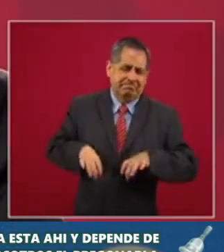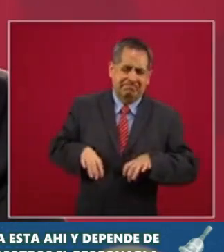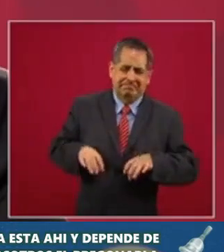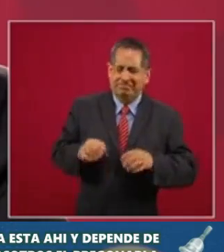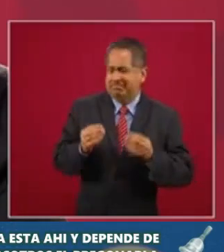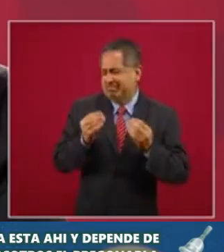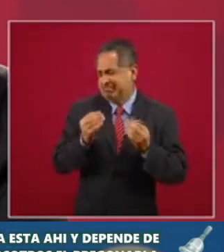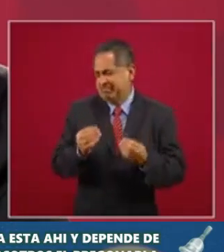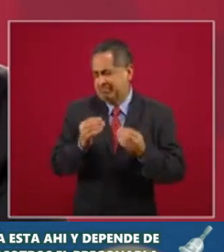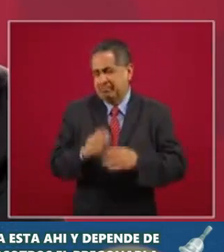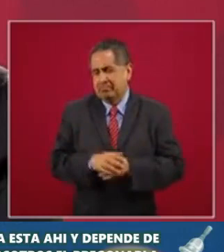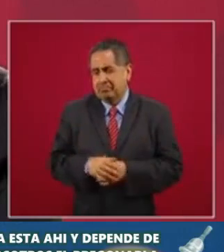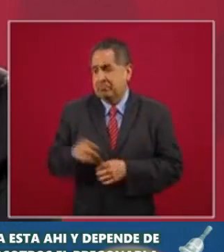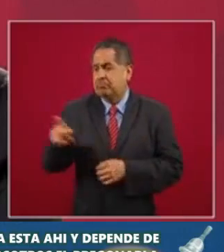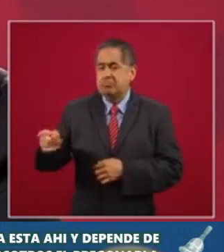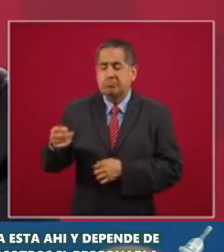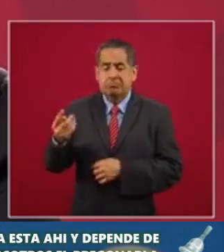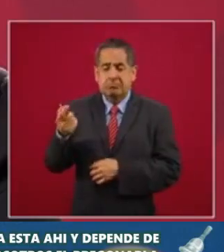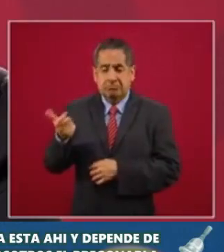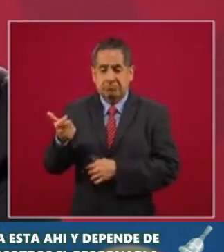la hacienda pública